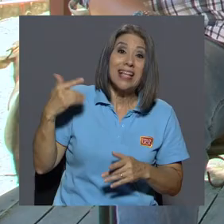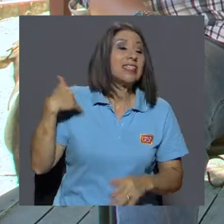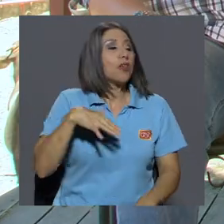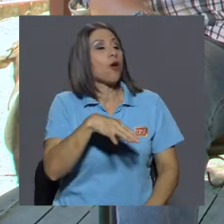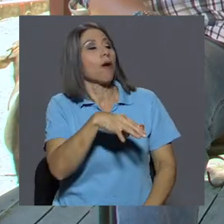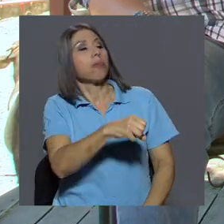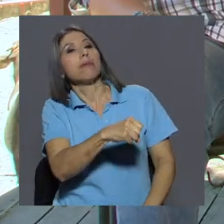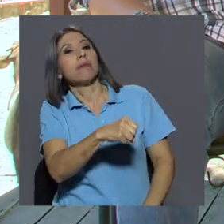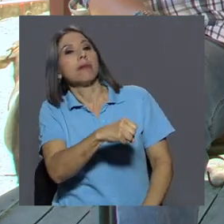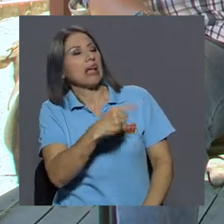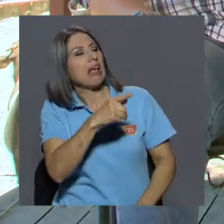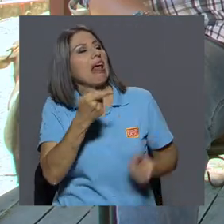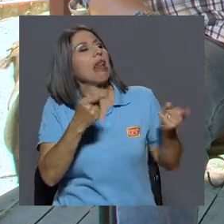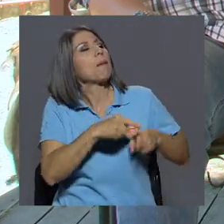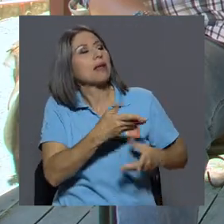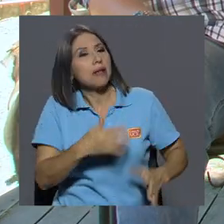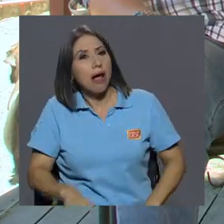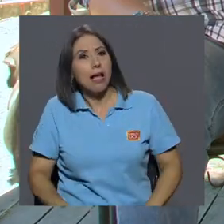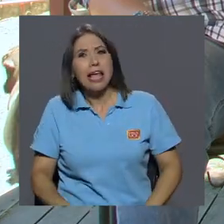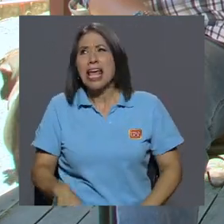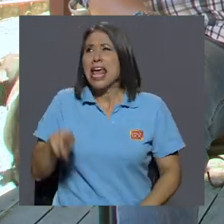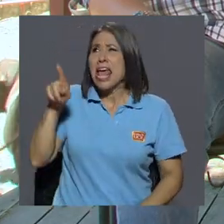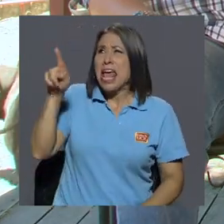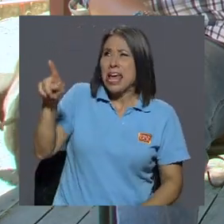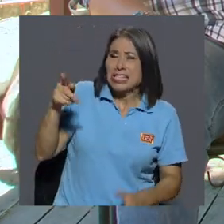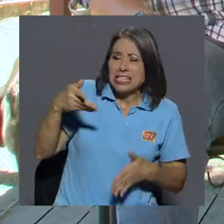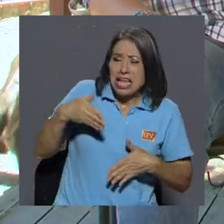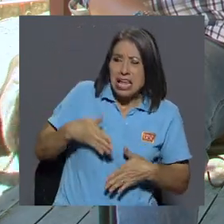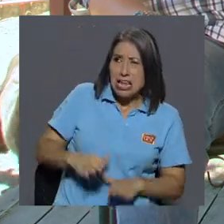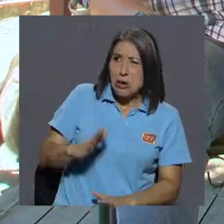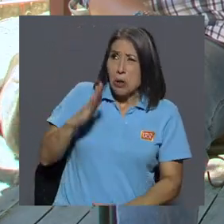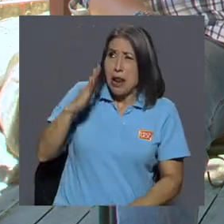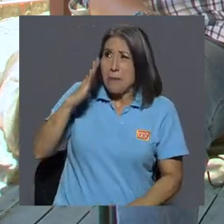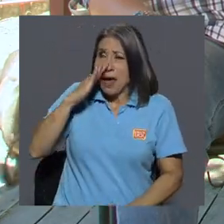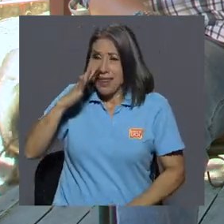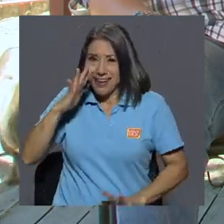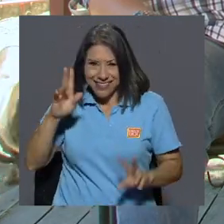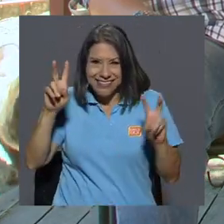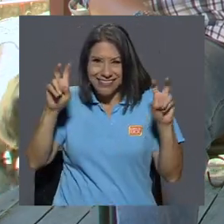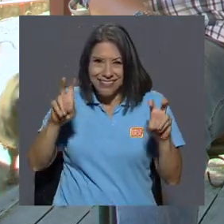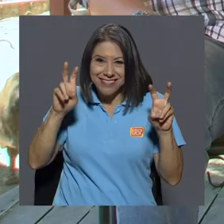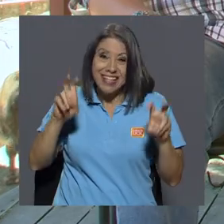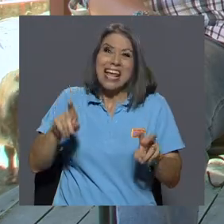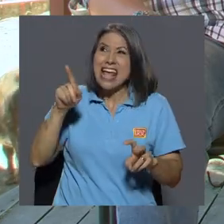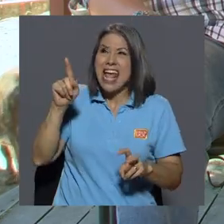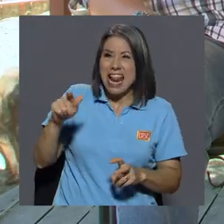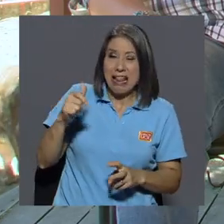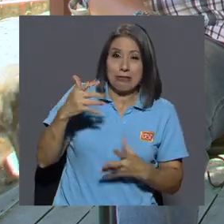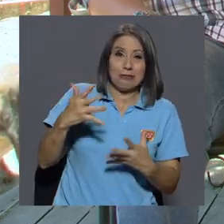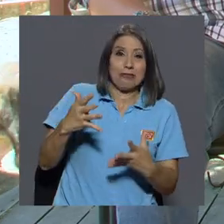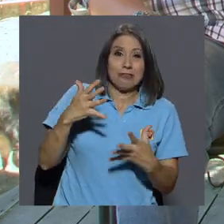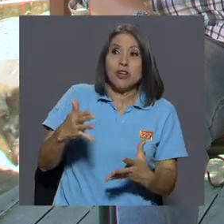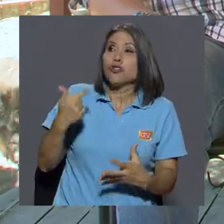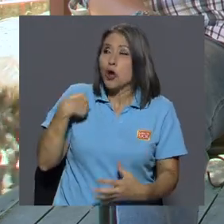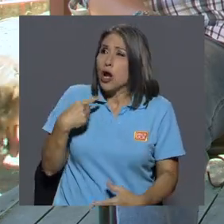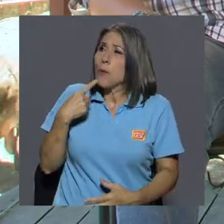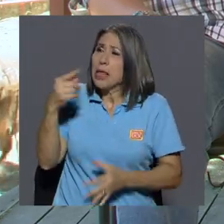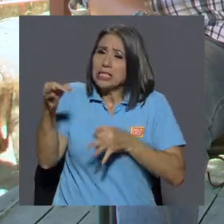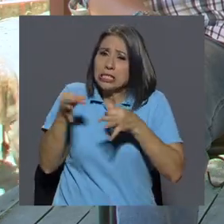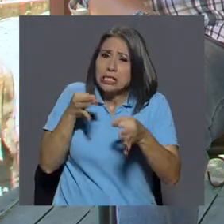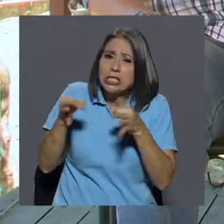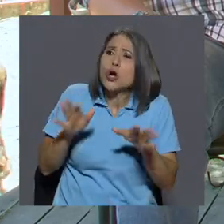Wilía? Le digo, ese hijo de la madre que lo tuvo, lo voy a ir a decir cómo es que se monta un